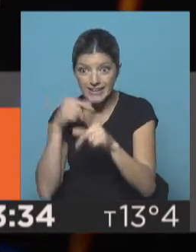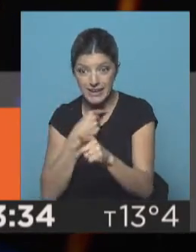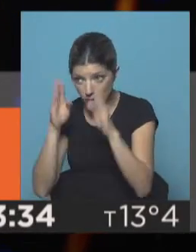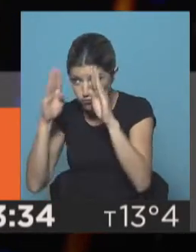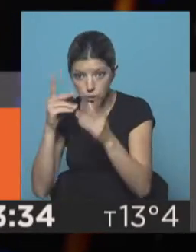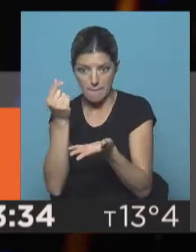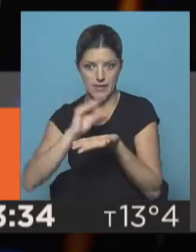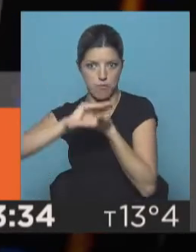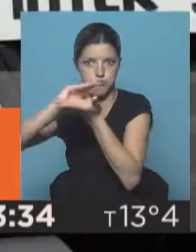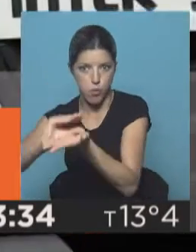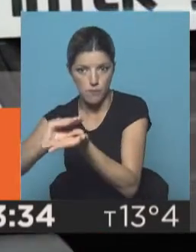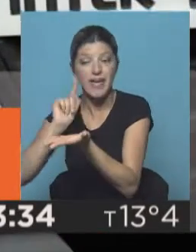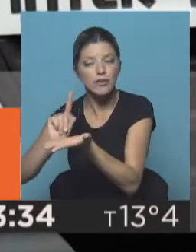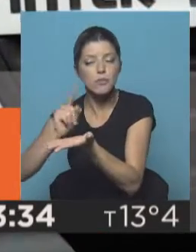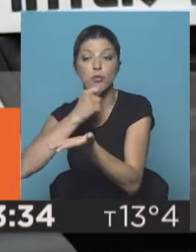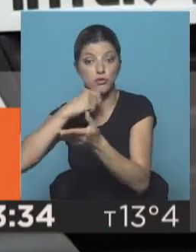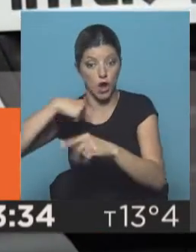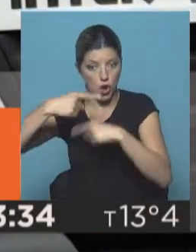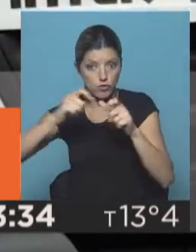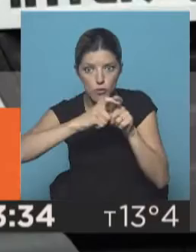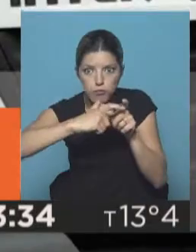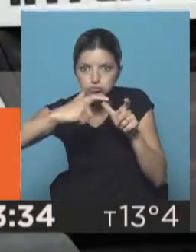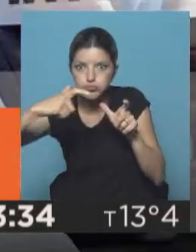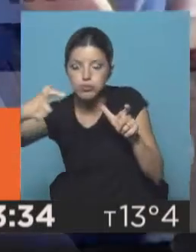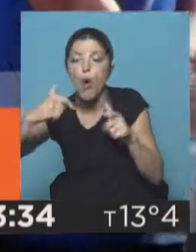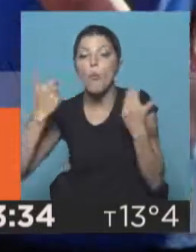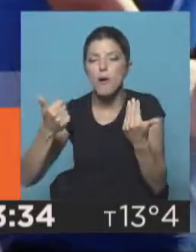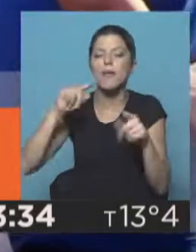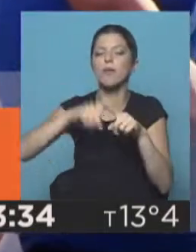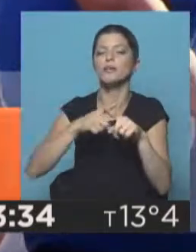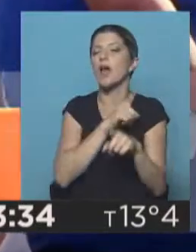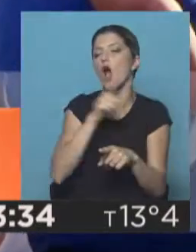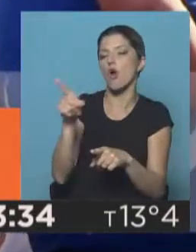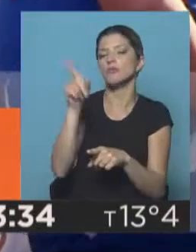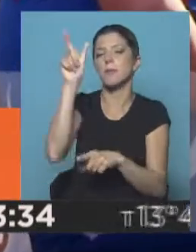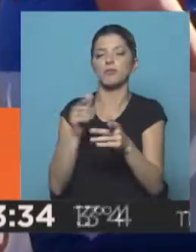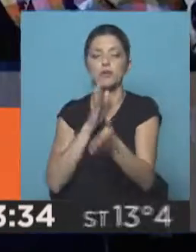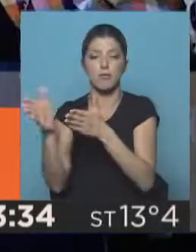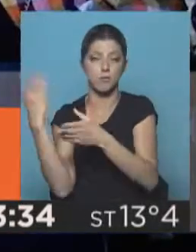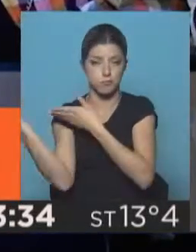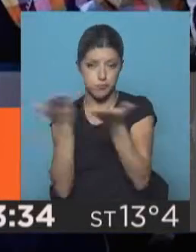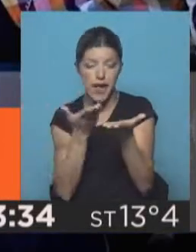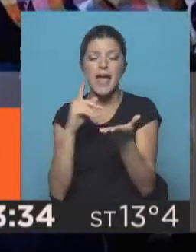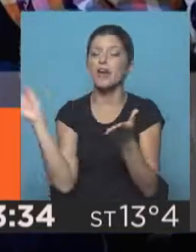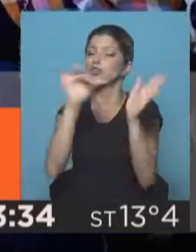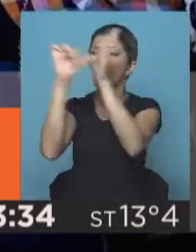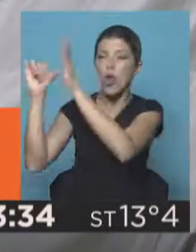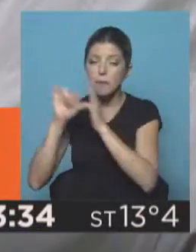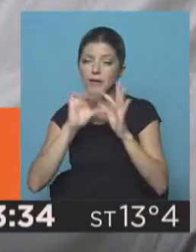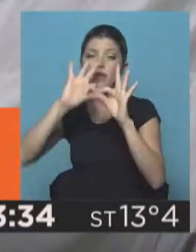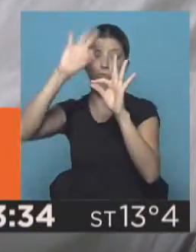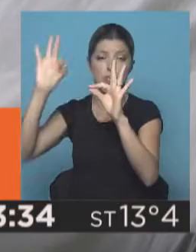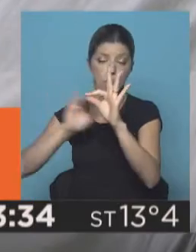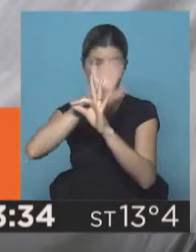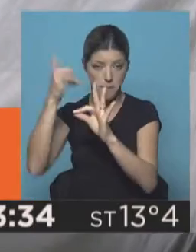si se afirma y crece, puede revertir las políticas antiinmigratorias que fluyen en casi todos los países de la Unión Europea,